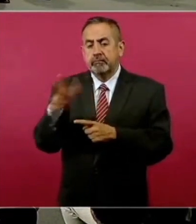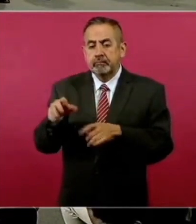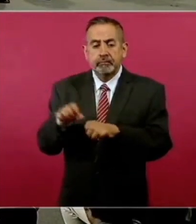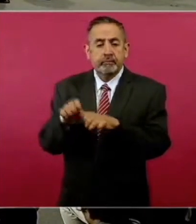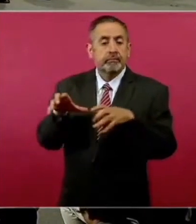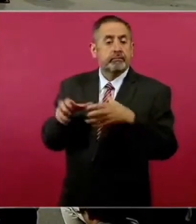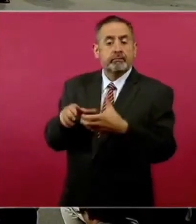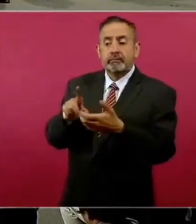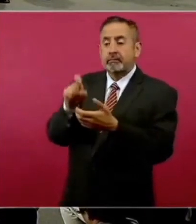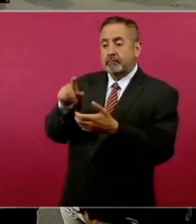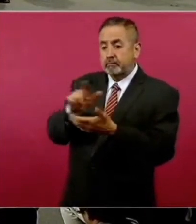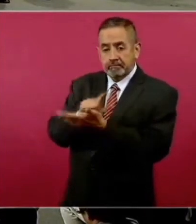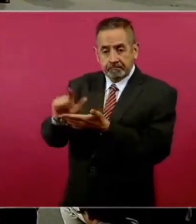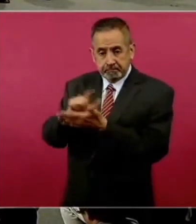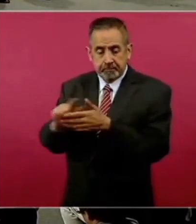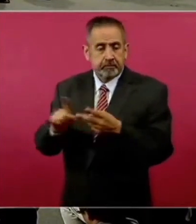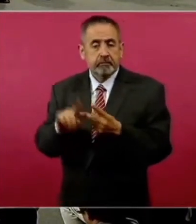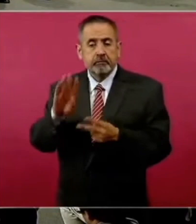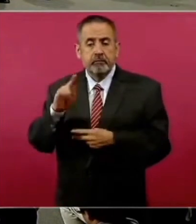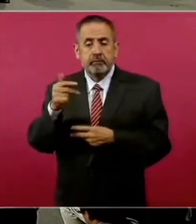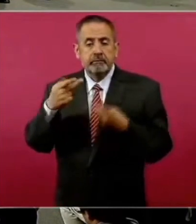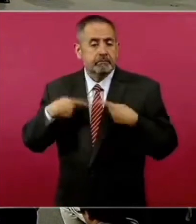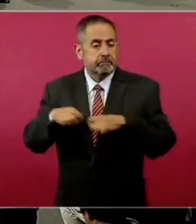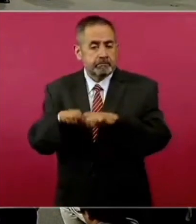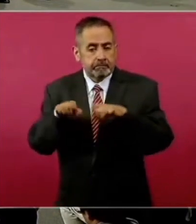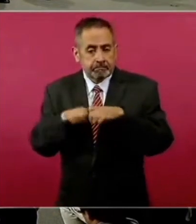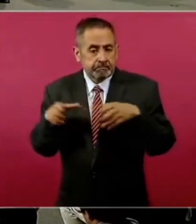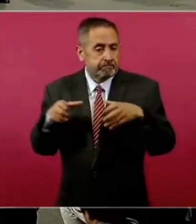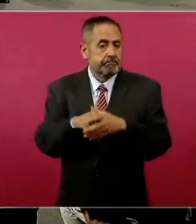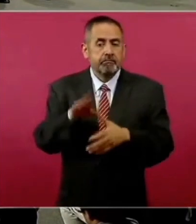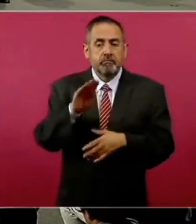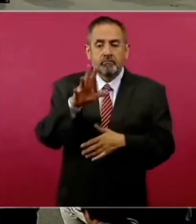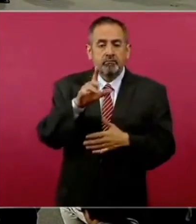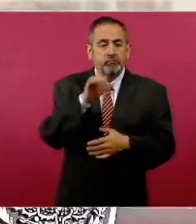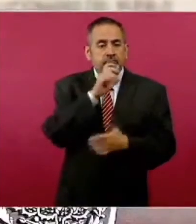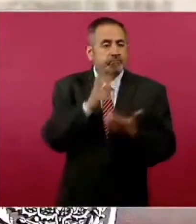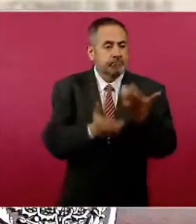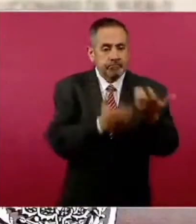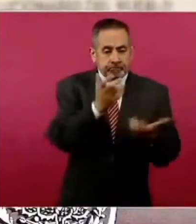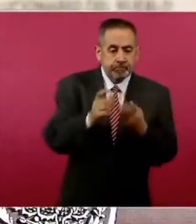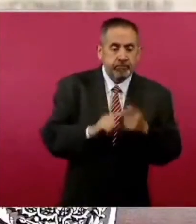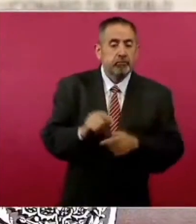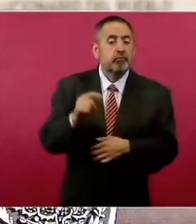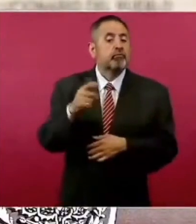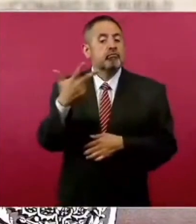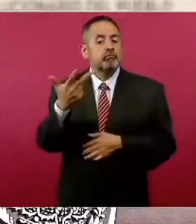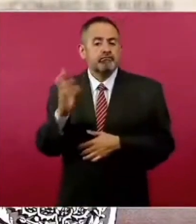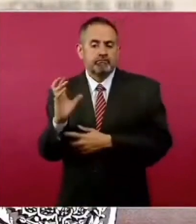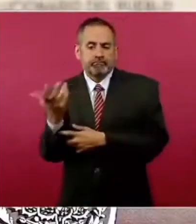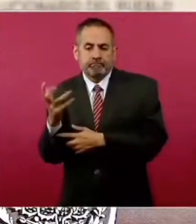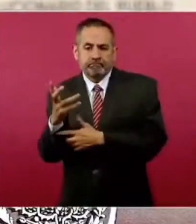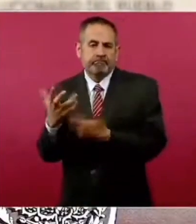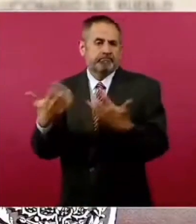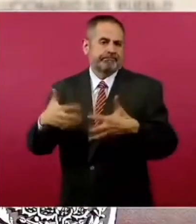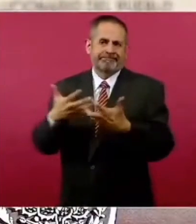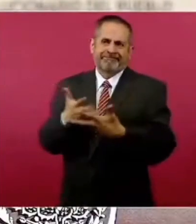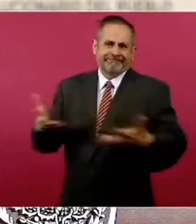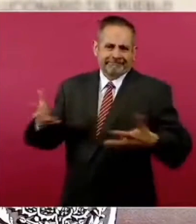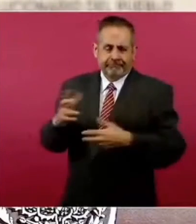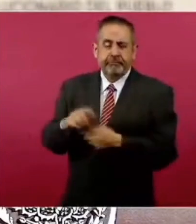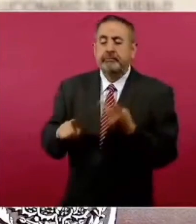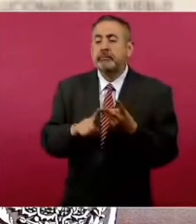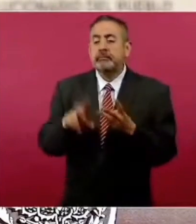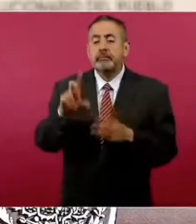potable 96 equipos de apoyo 95 calderas ocho lavadoras industriales y secadoras industriales